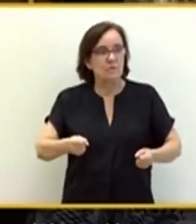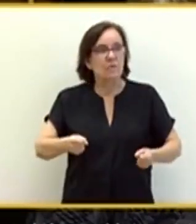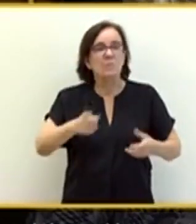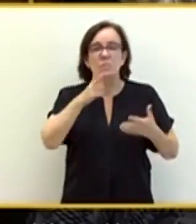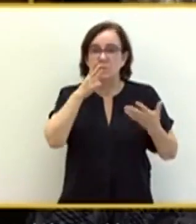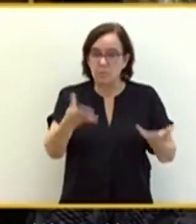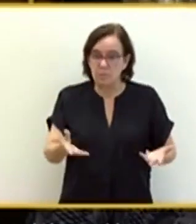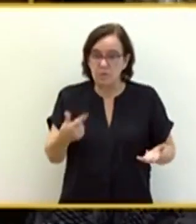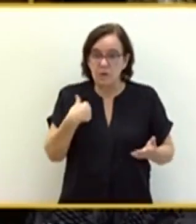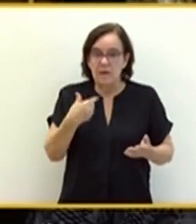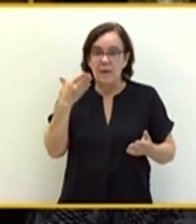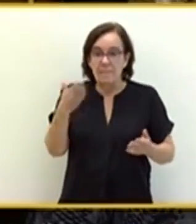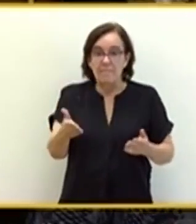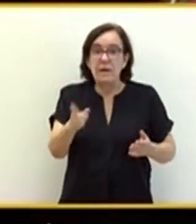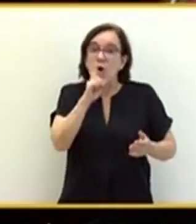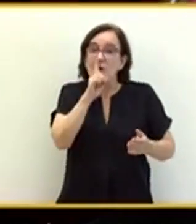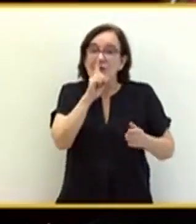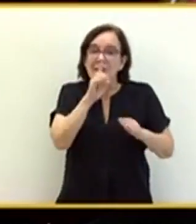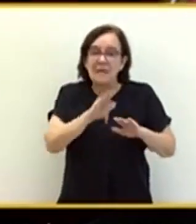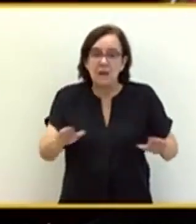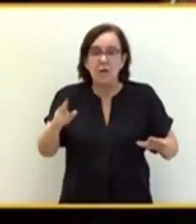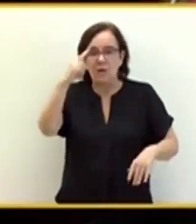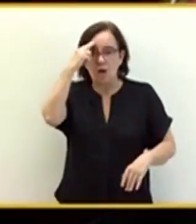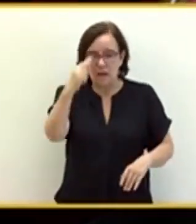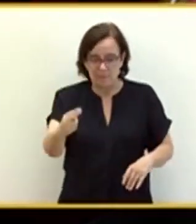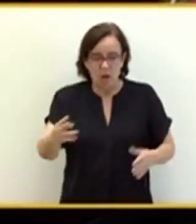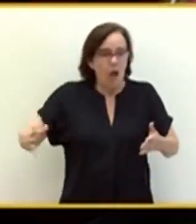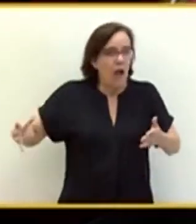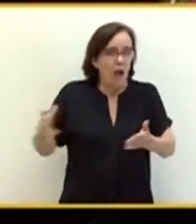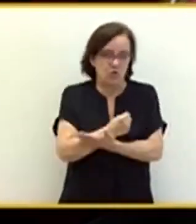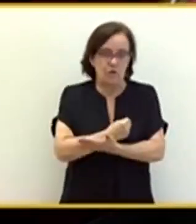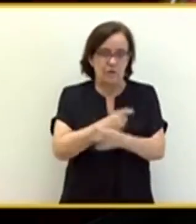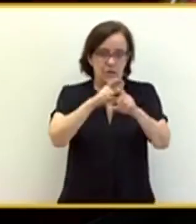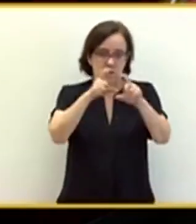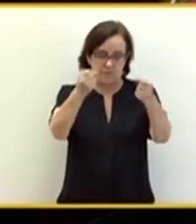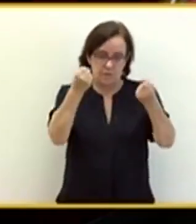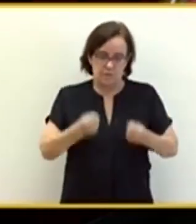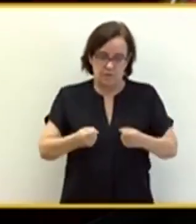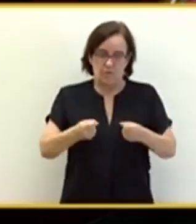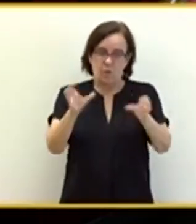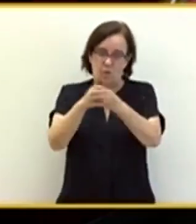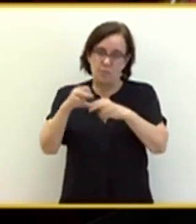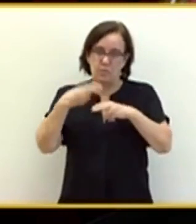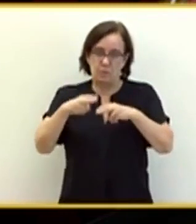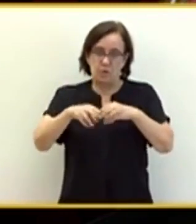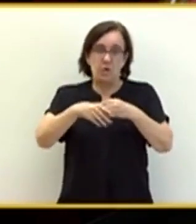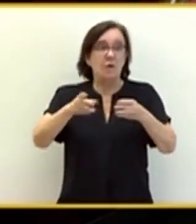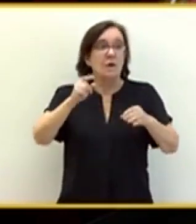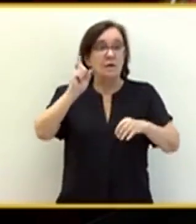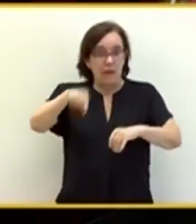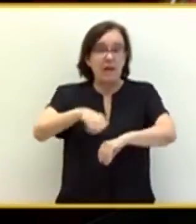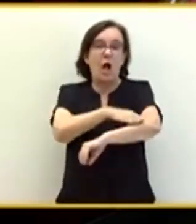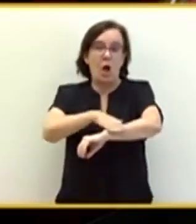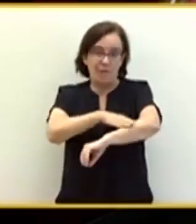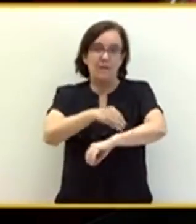tanto, les pido silencio y respeto a todas las instituciones democráticas, también al Gobierno de